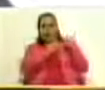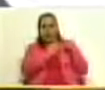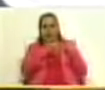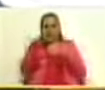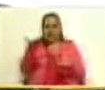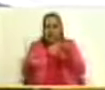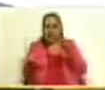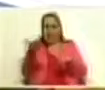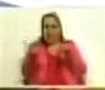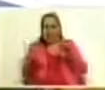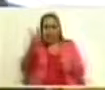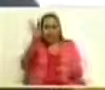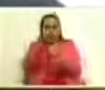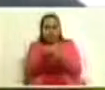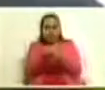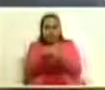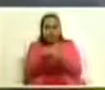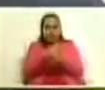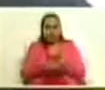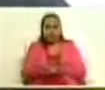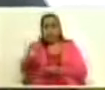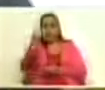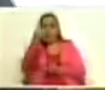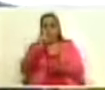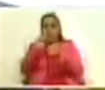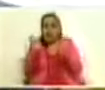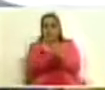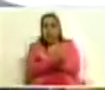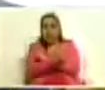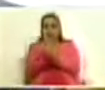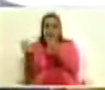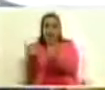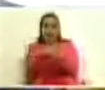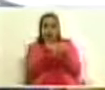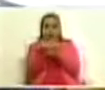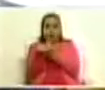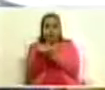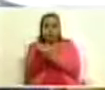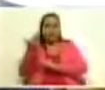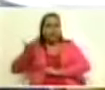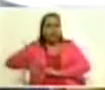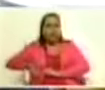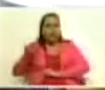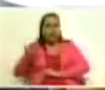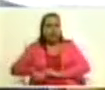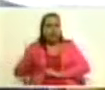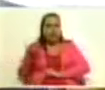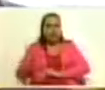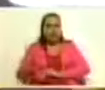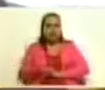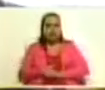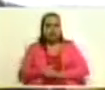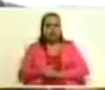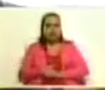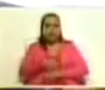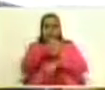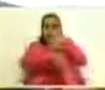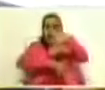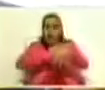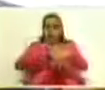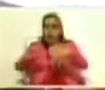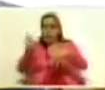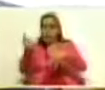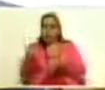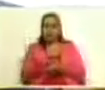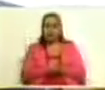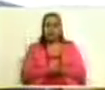balance sobre la primera transformación, que es la económica. Y es importante destacar en primer lugar,